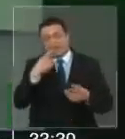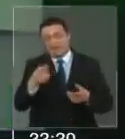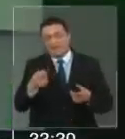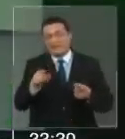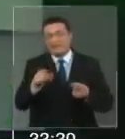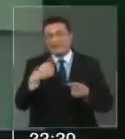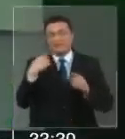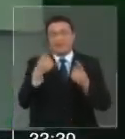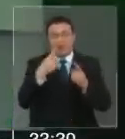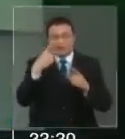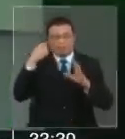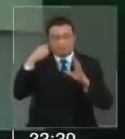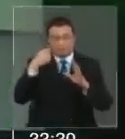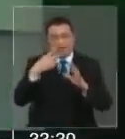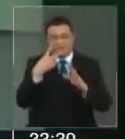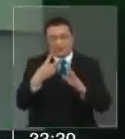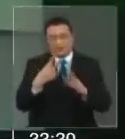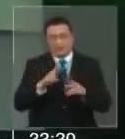equipo preparó. Veamos.